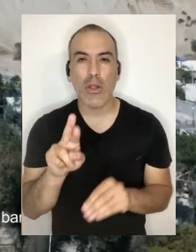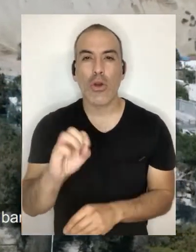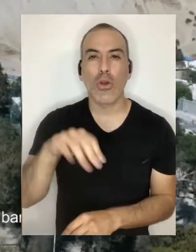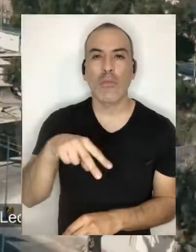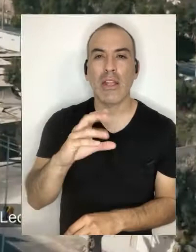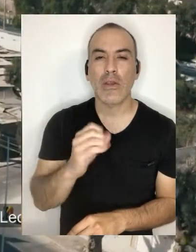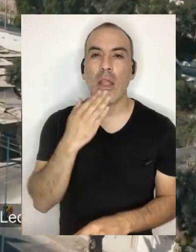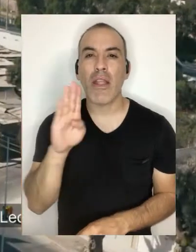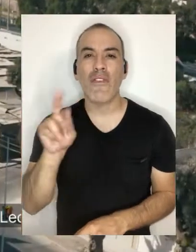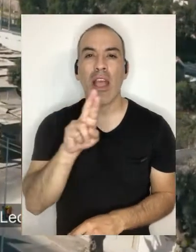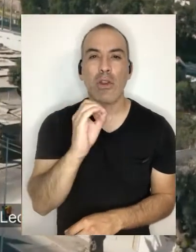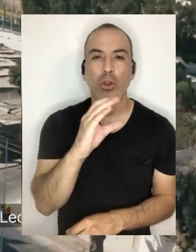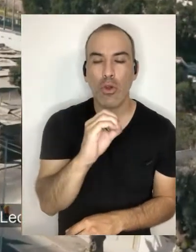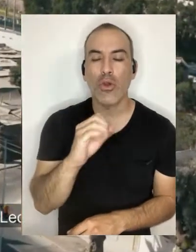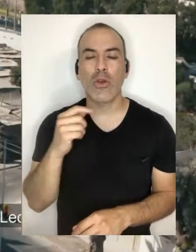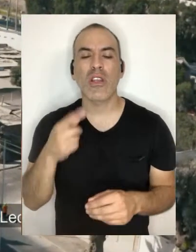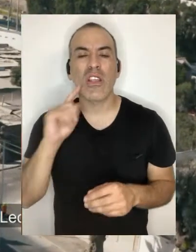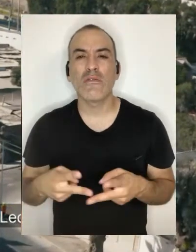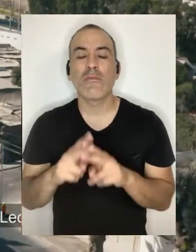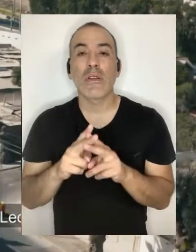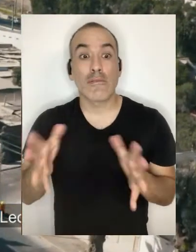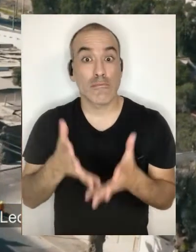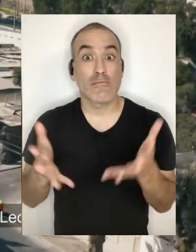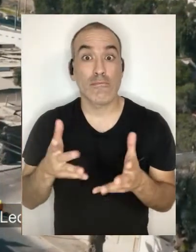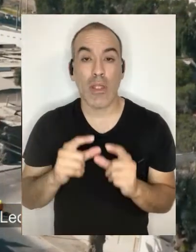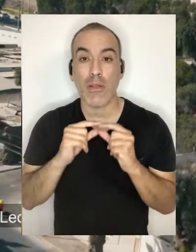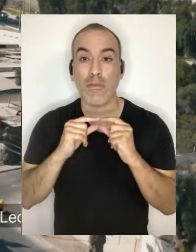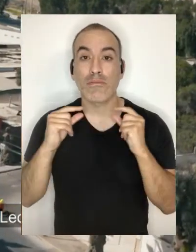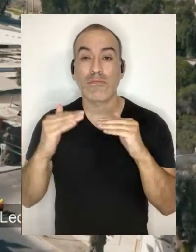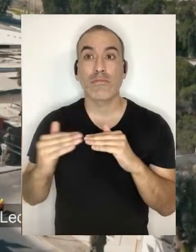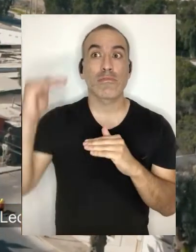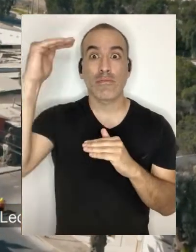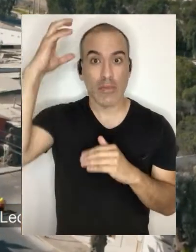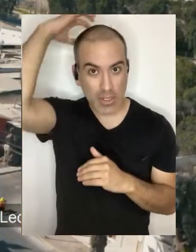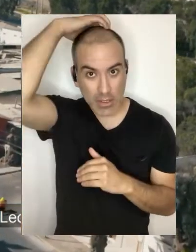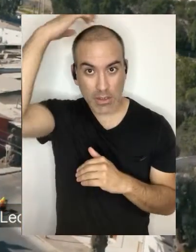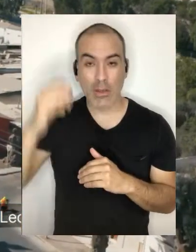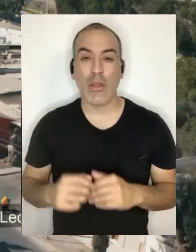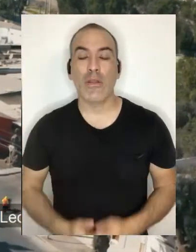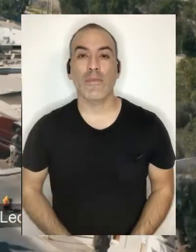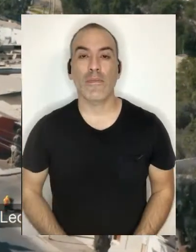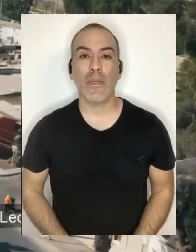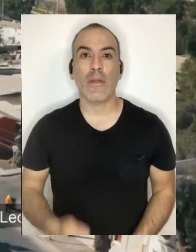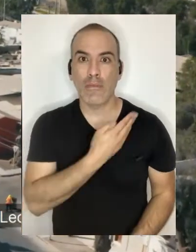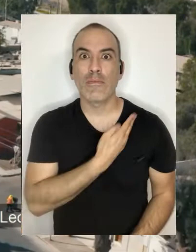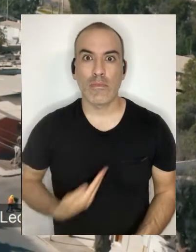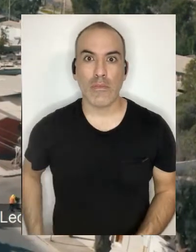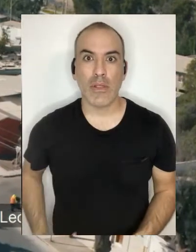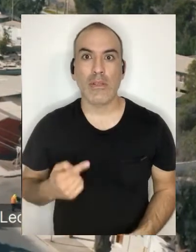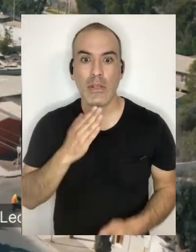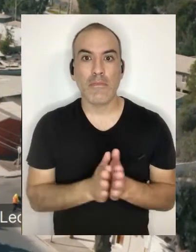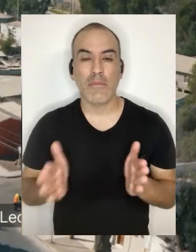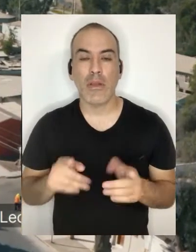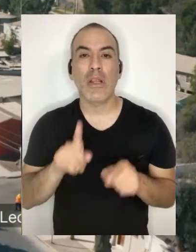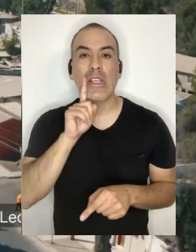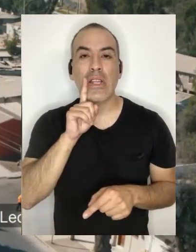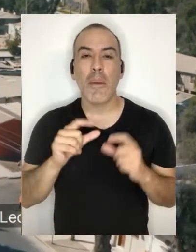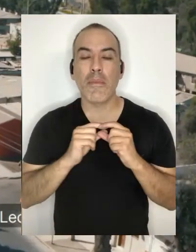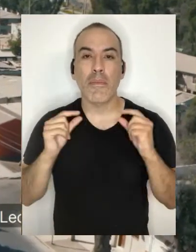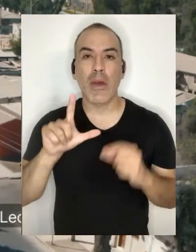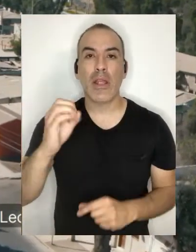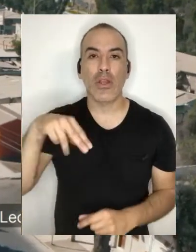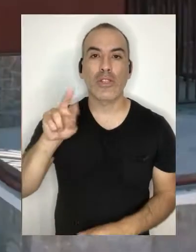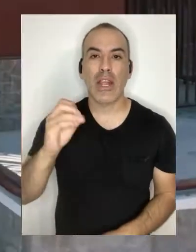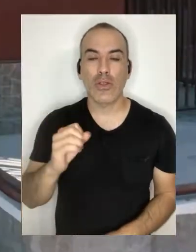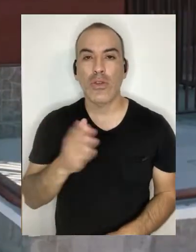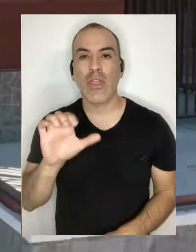y barrocos, fue edificada por iniciativa del superior de la orden franciscana, residente en la época, el padre Leonardo